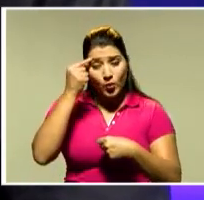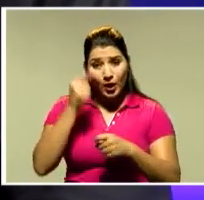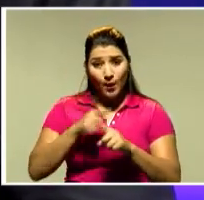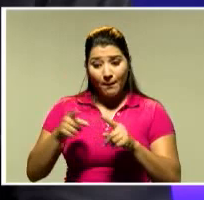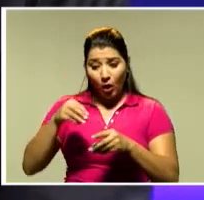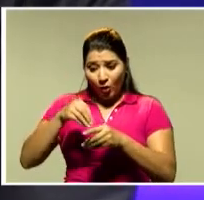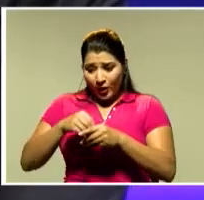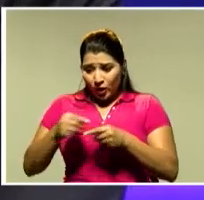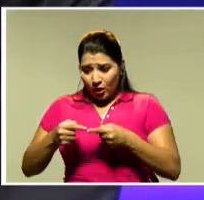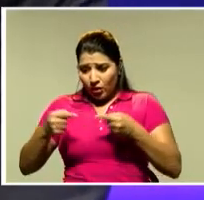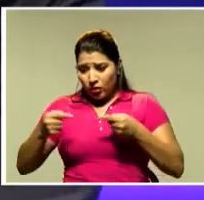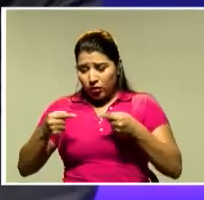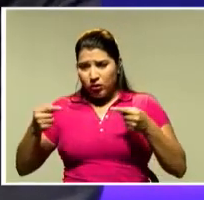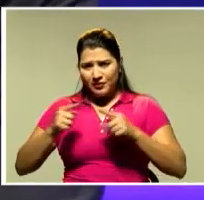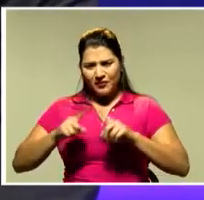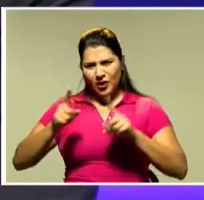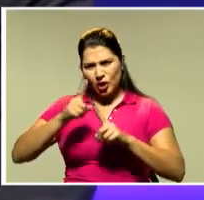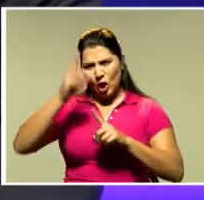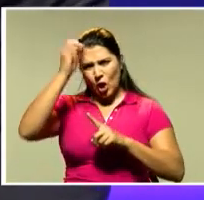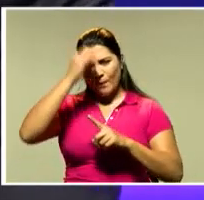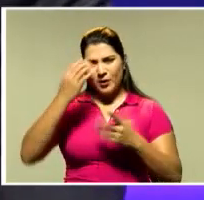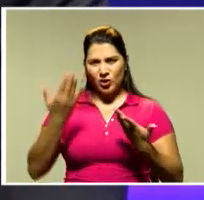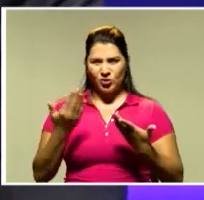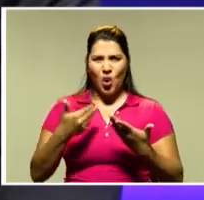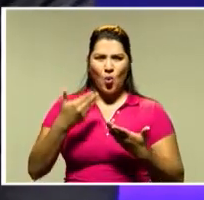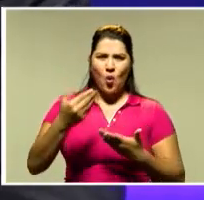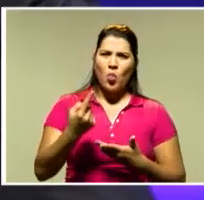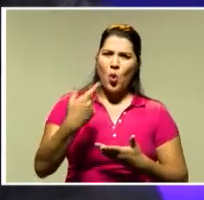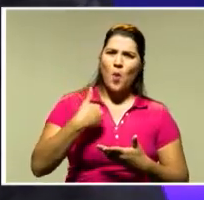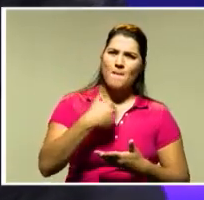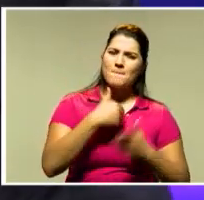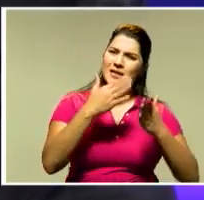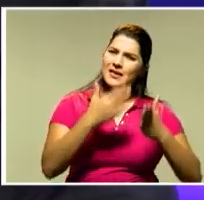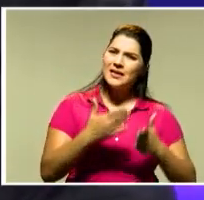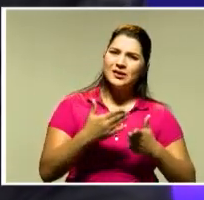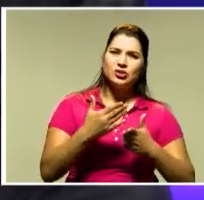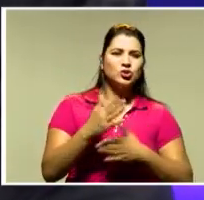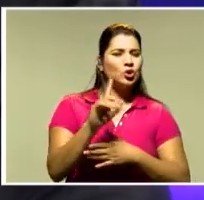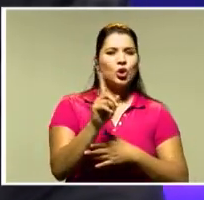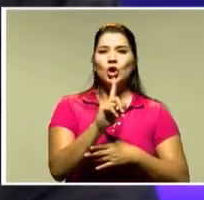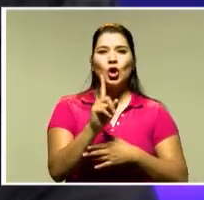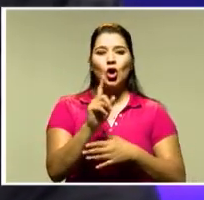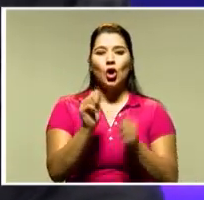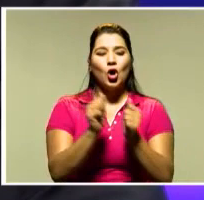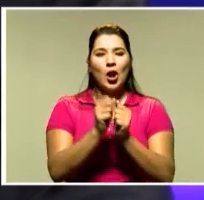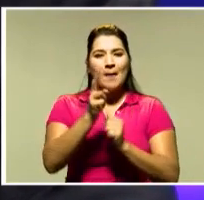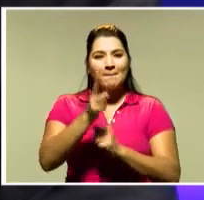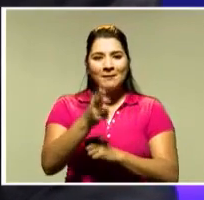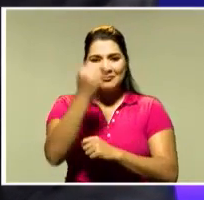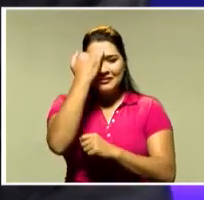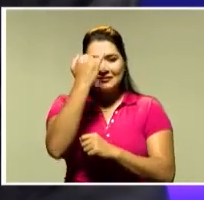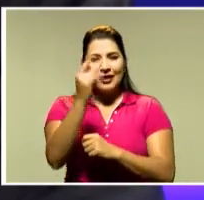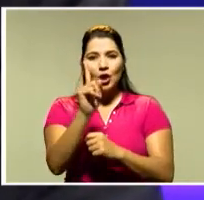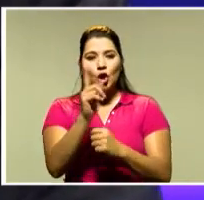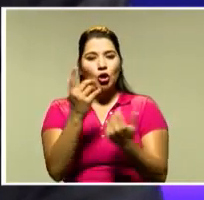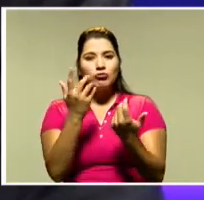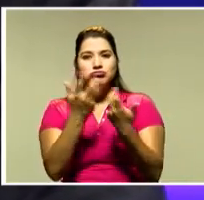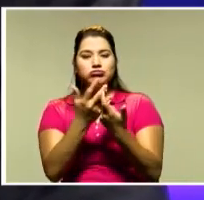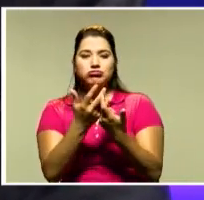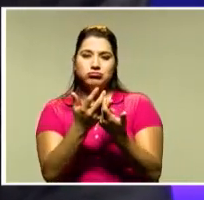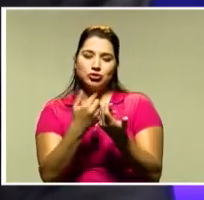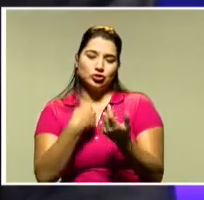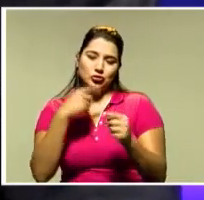o ministro marchan impunemente en contra de las políticas del propio gobierno. A mí me parece un despropósito que no es